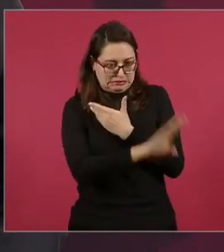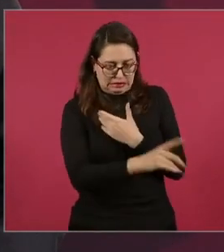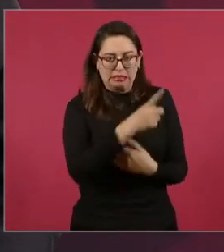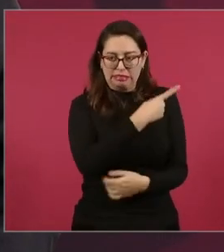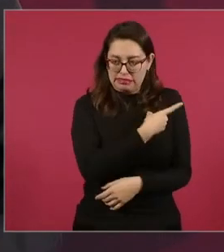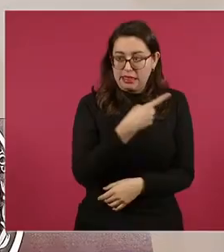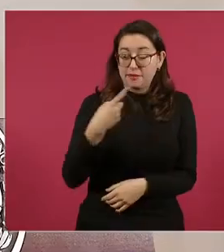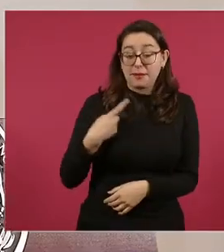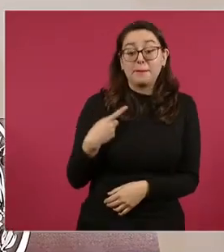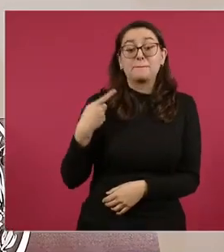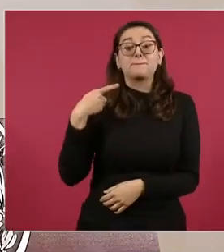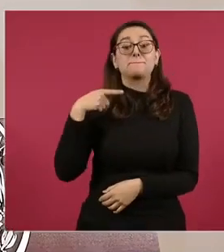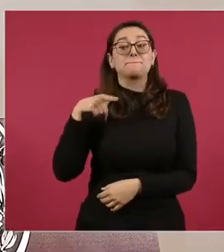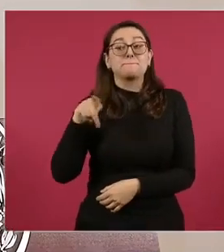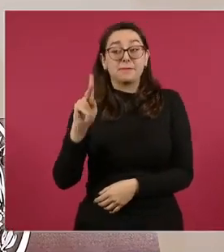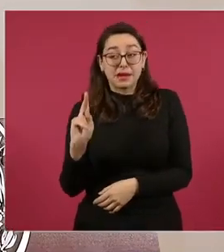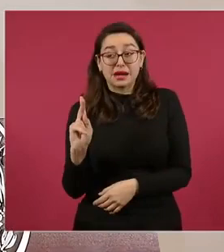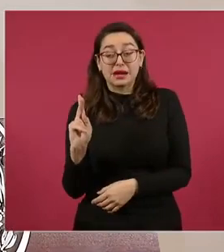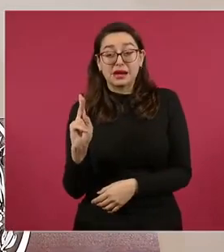pero